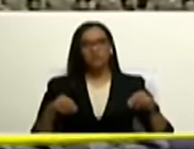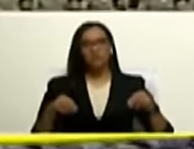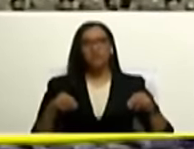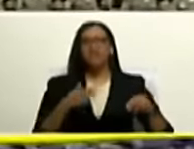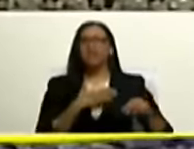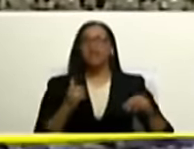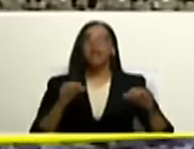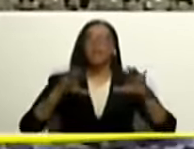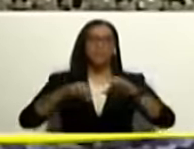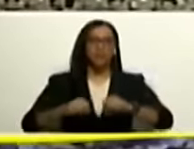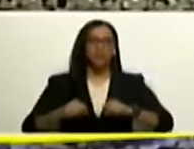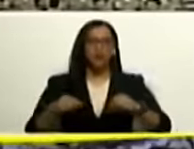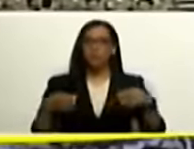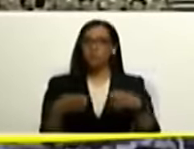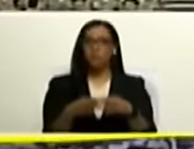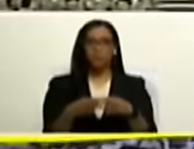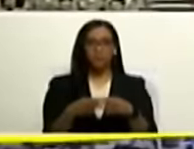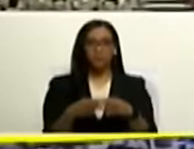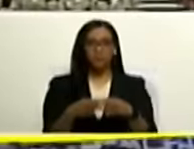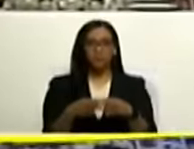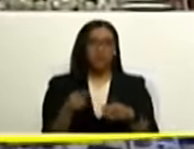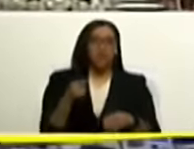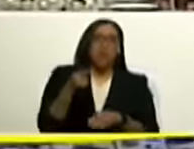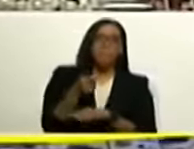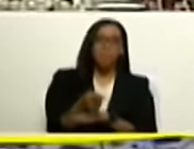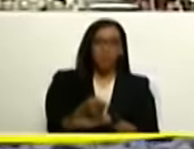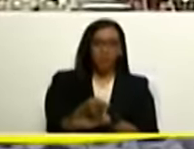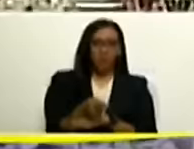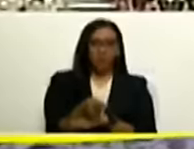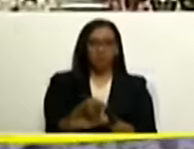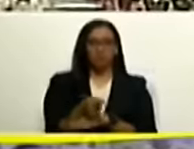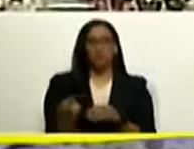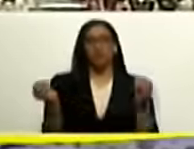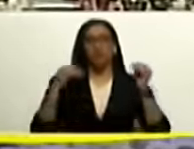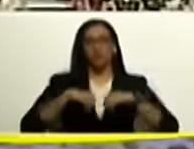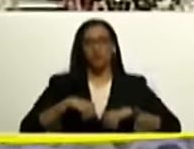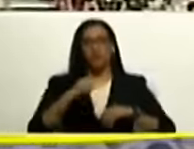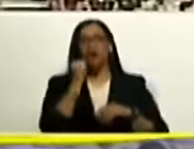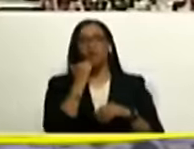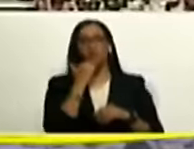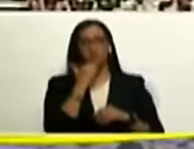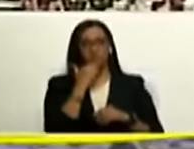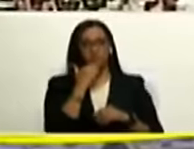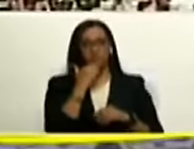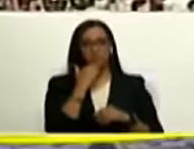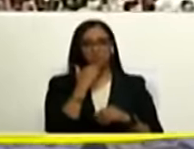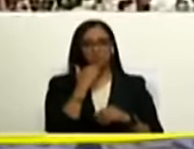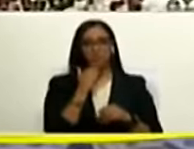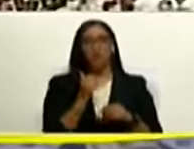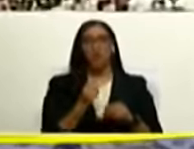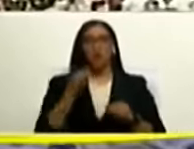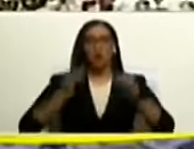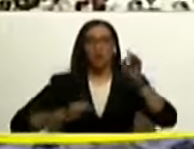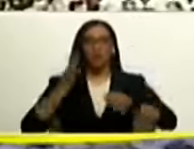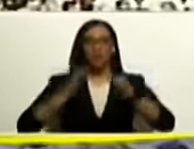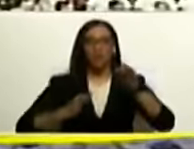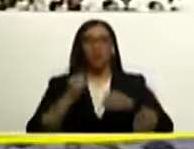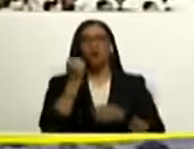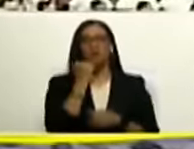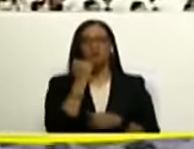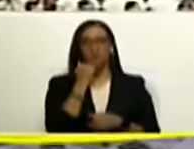querían poseer una colonia, imponían los tratados arbitrales, los tribunales